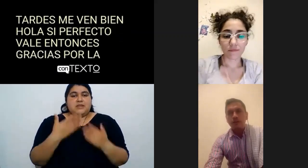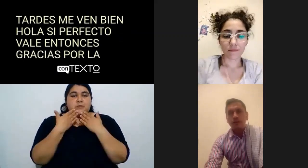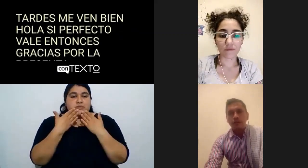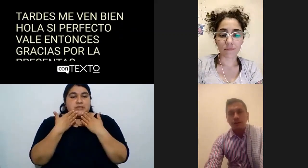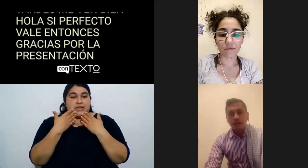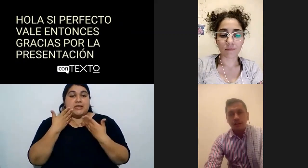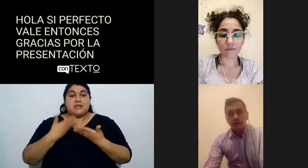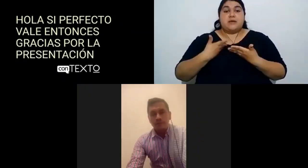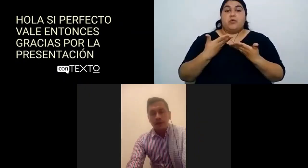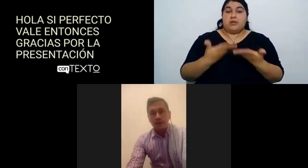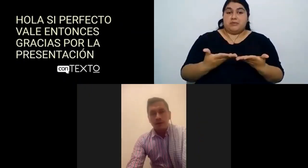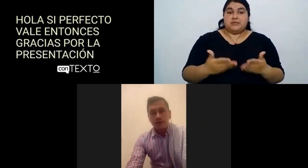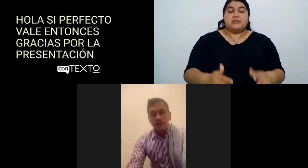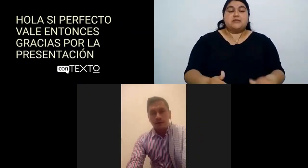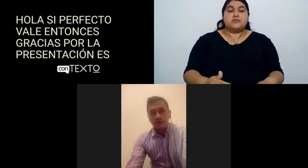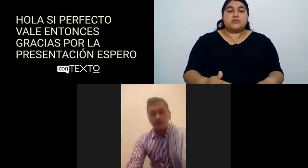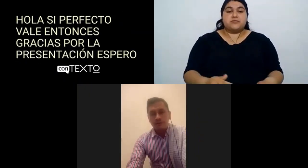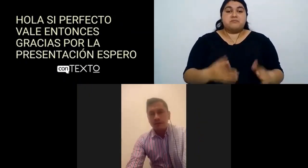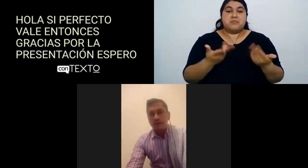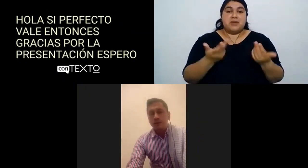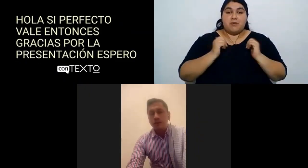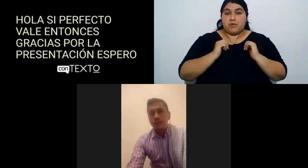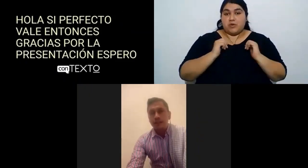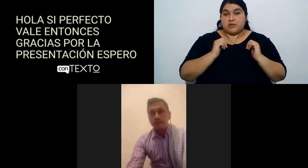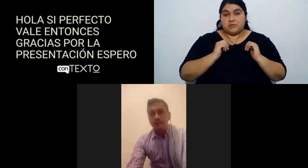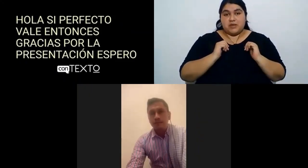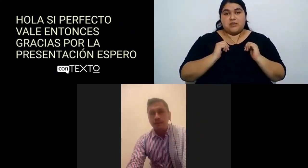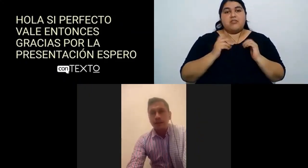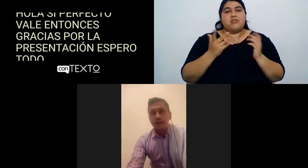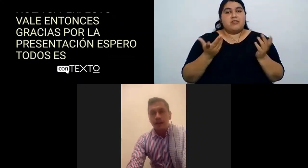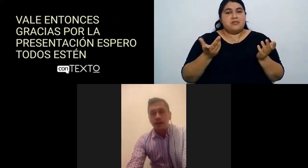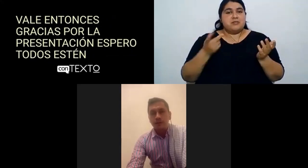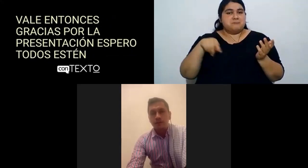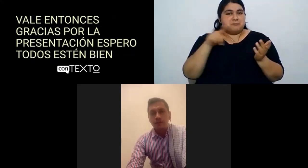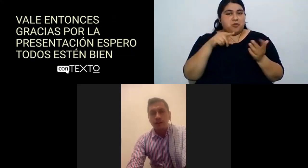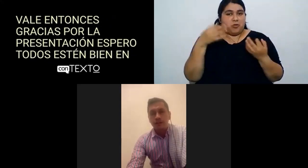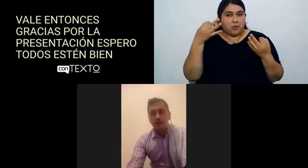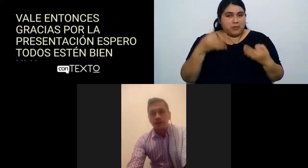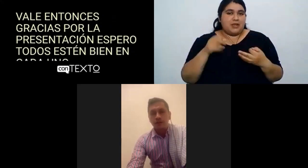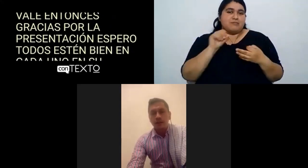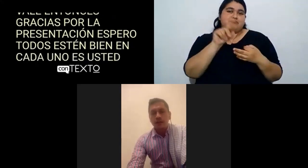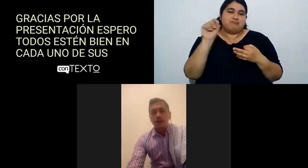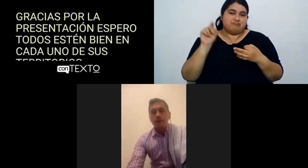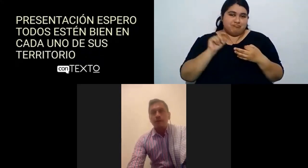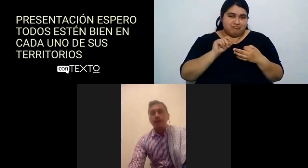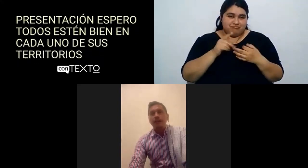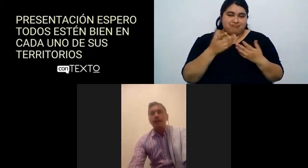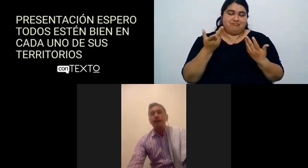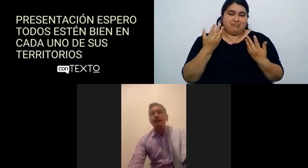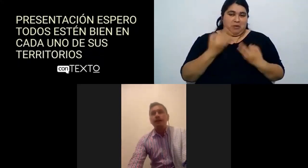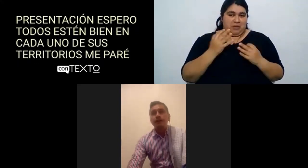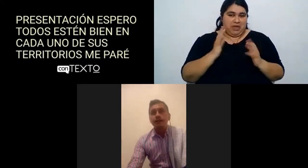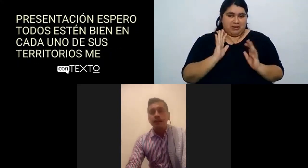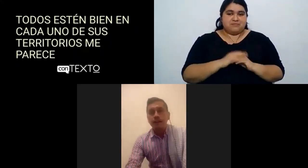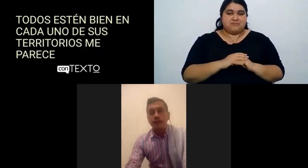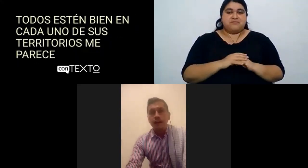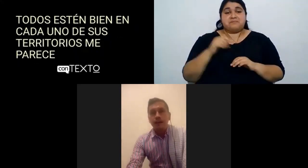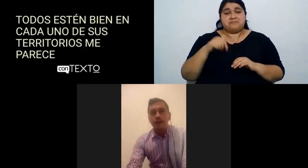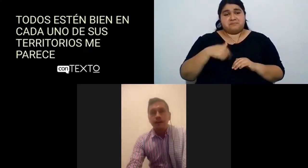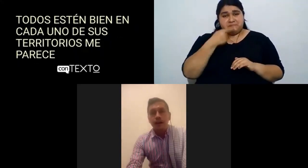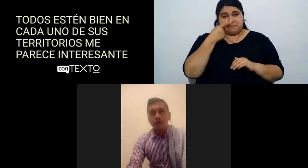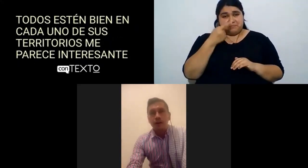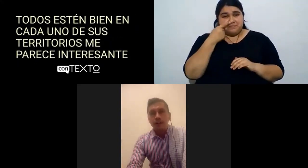presentación. Espero todos estén bien en cada uno de sus territorios. Me parece